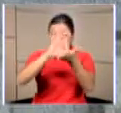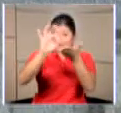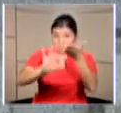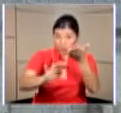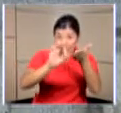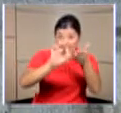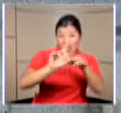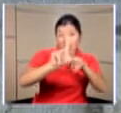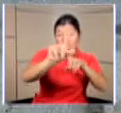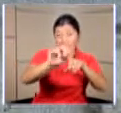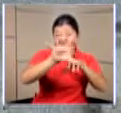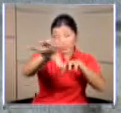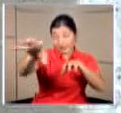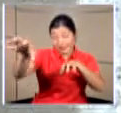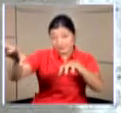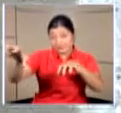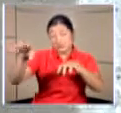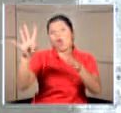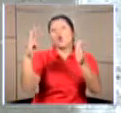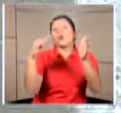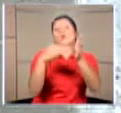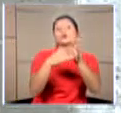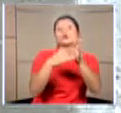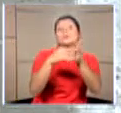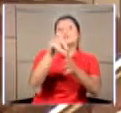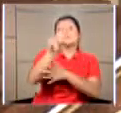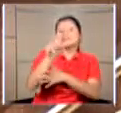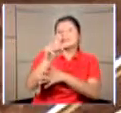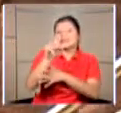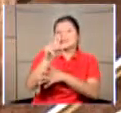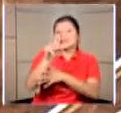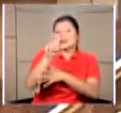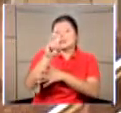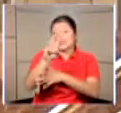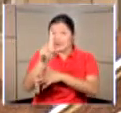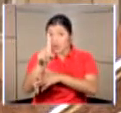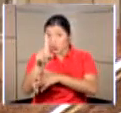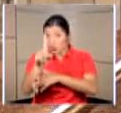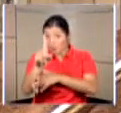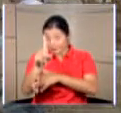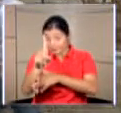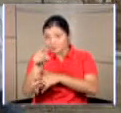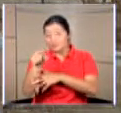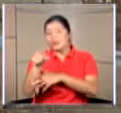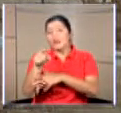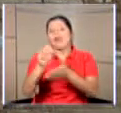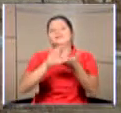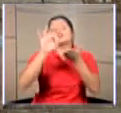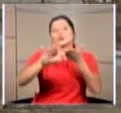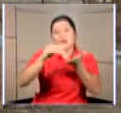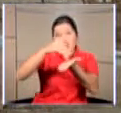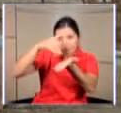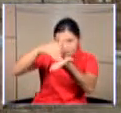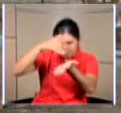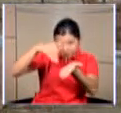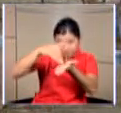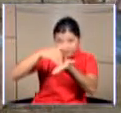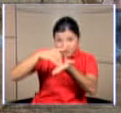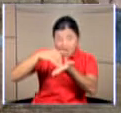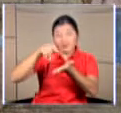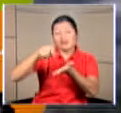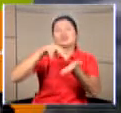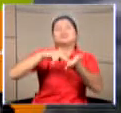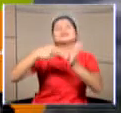nuevas escuelas rurales y unas 4.721 escuelas urbanas. Eso equivale a construir 10.000 kilómetros cuadrados,